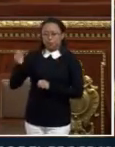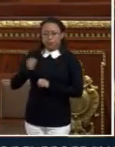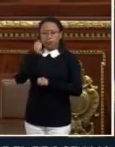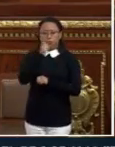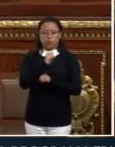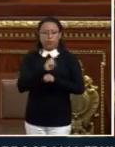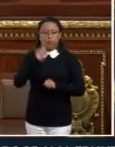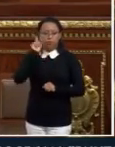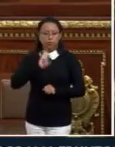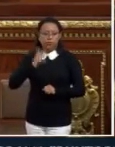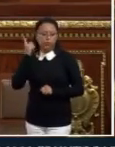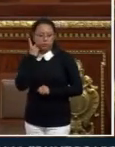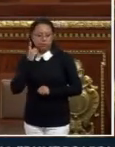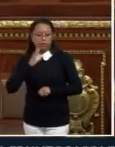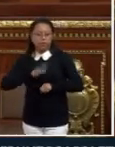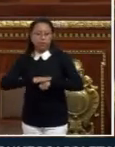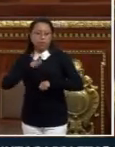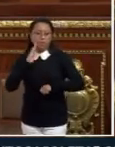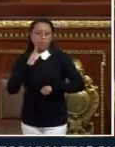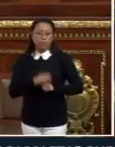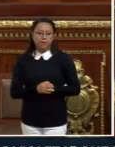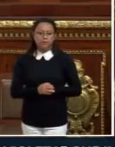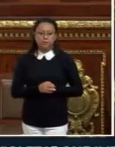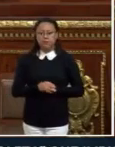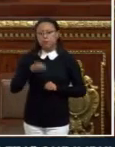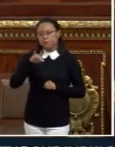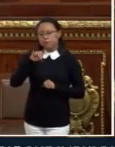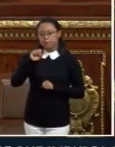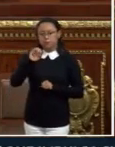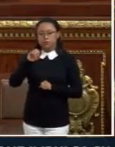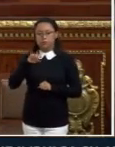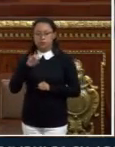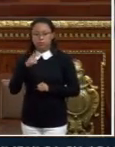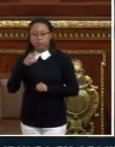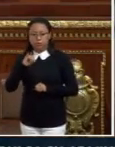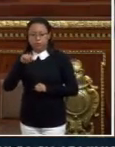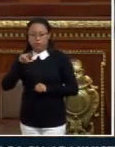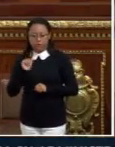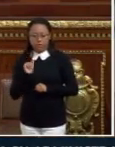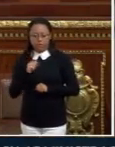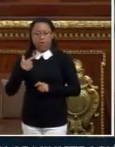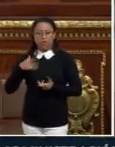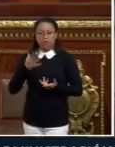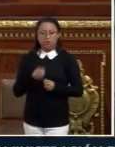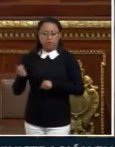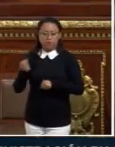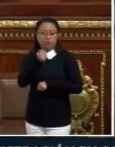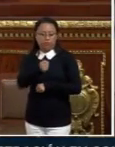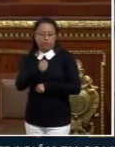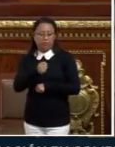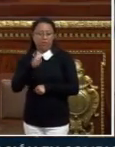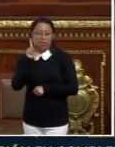más regresiva, como vicepresidenta de la Comisión de Igualdad de Género. Ese es el PAN.